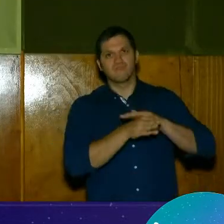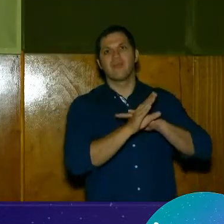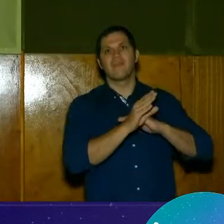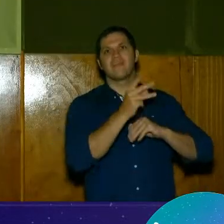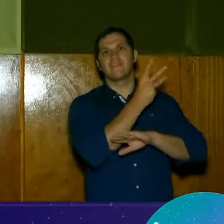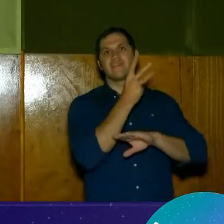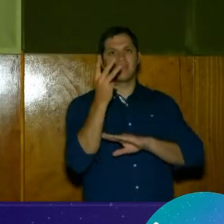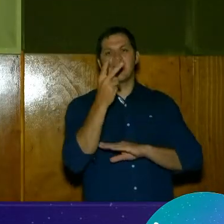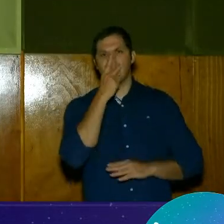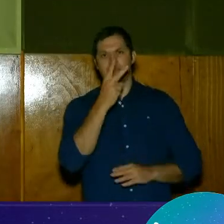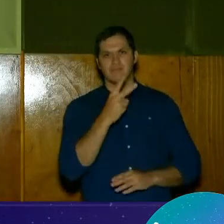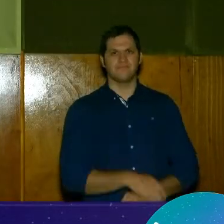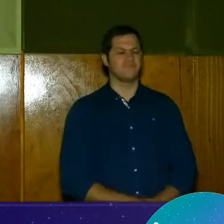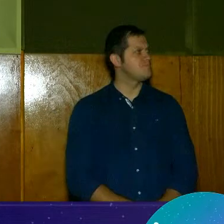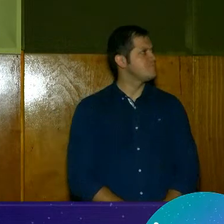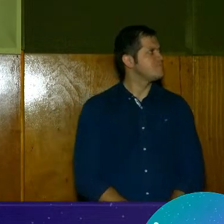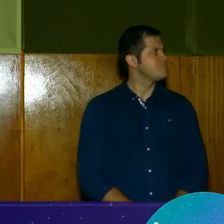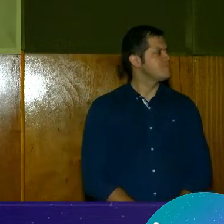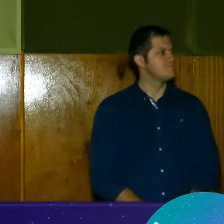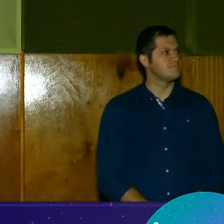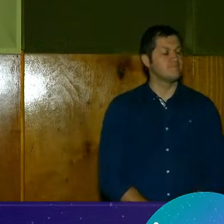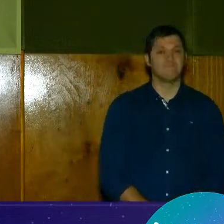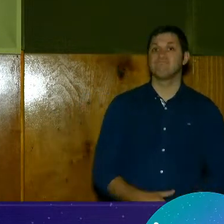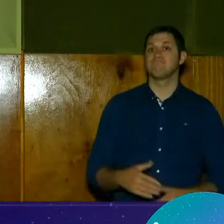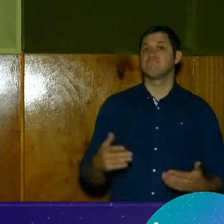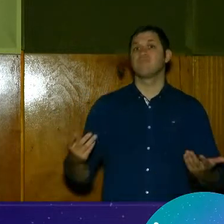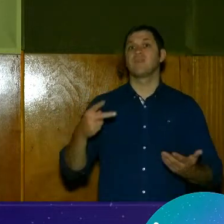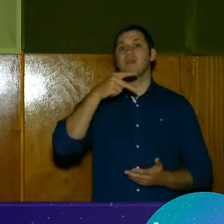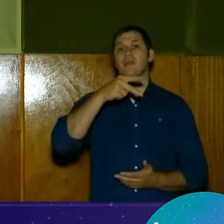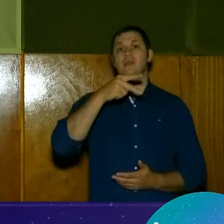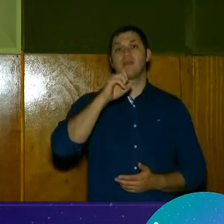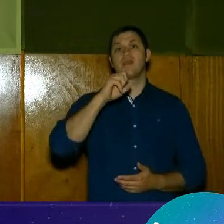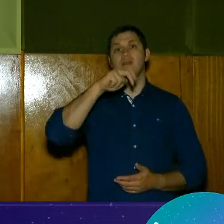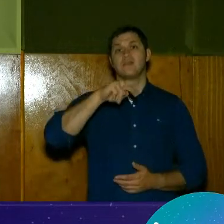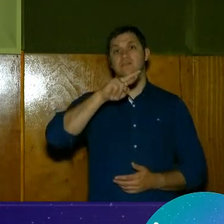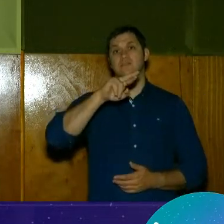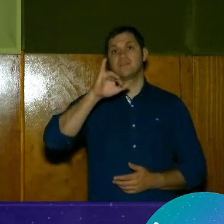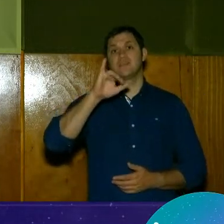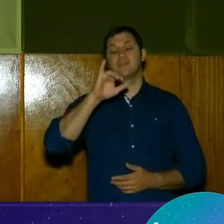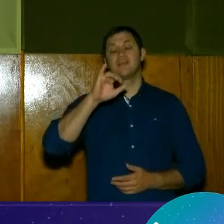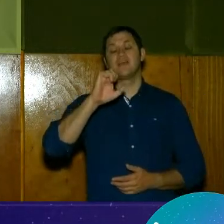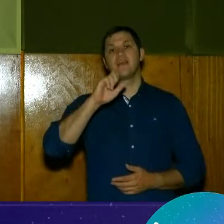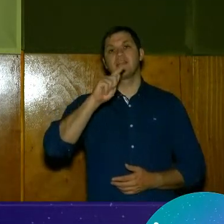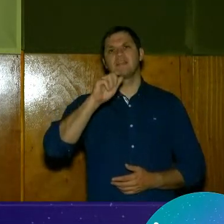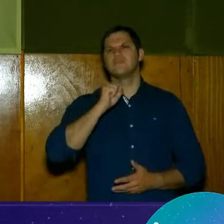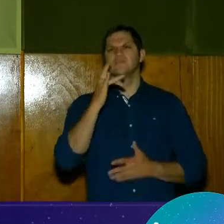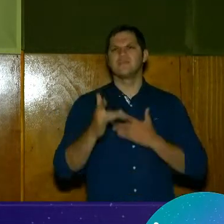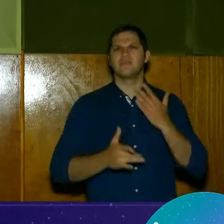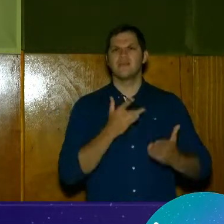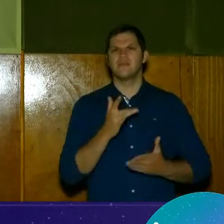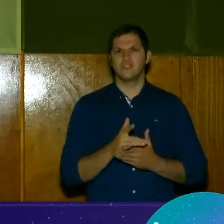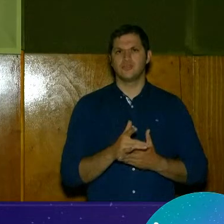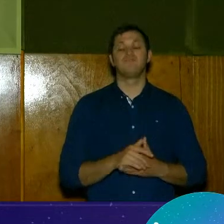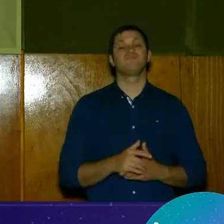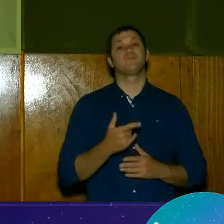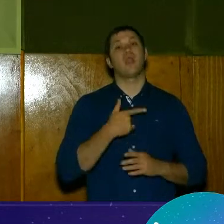más de mujeres de las que no vamos a hablar hoy día así que si quieren aprender de otras mujeres también pueden ir a